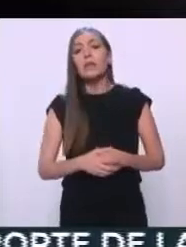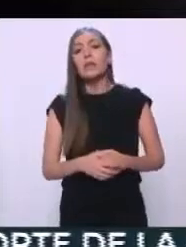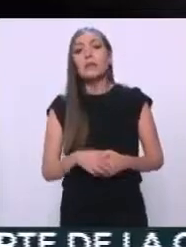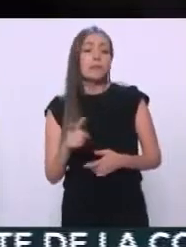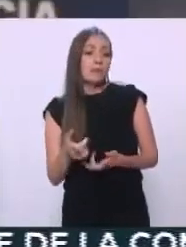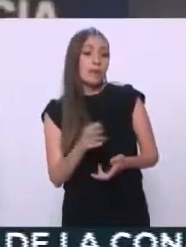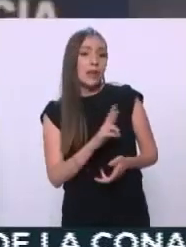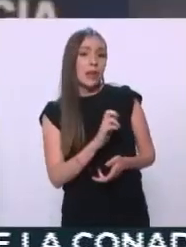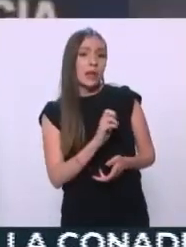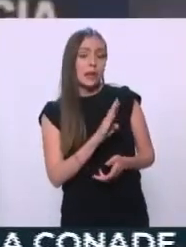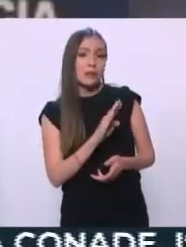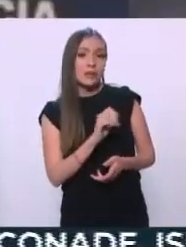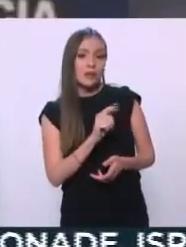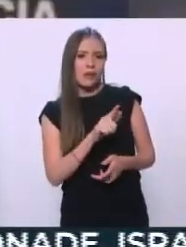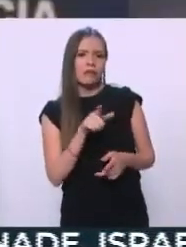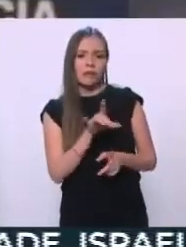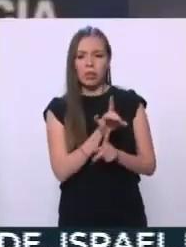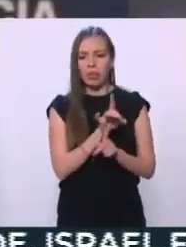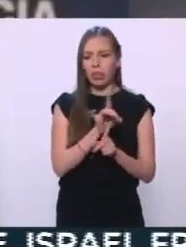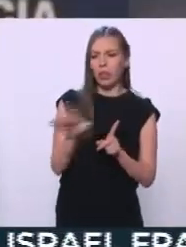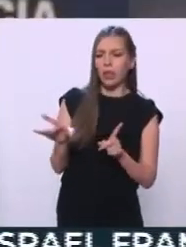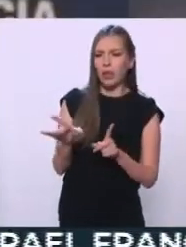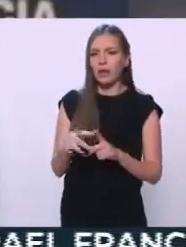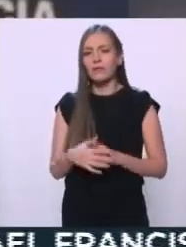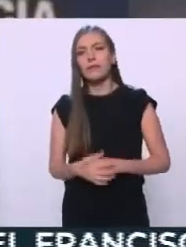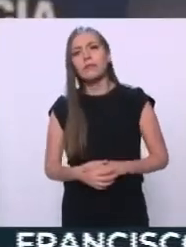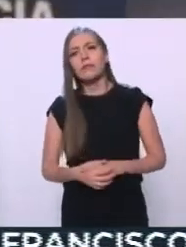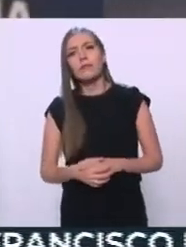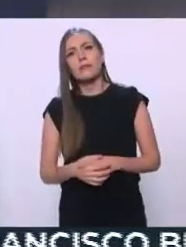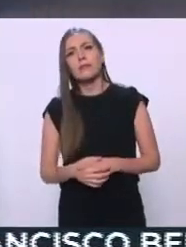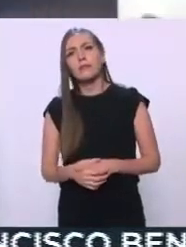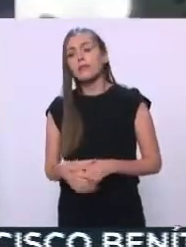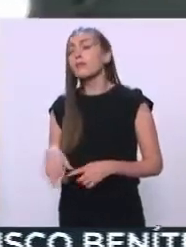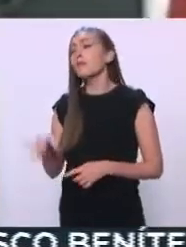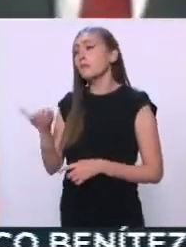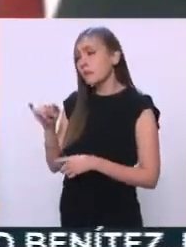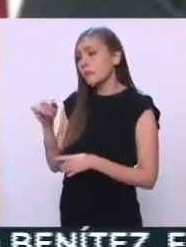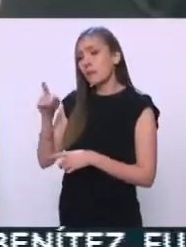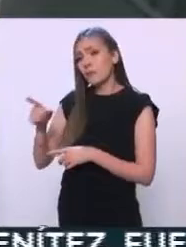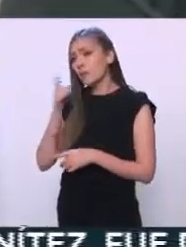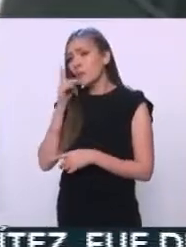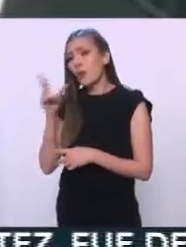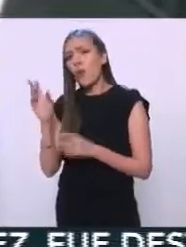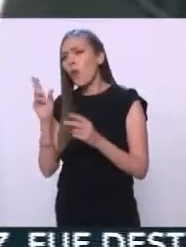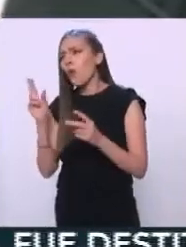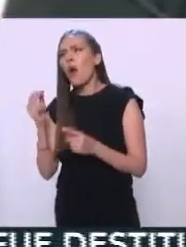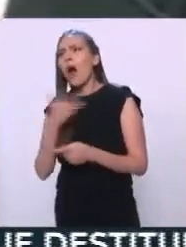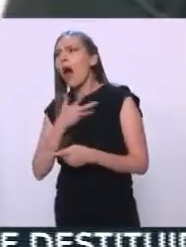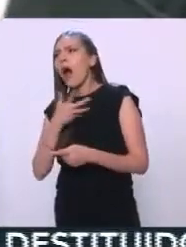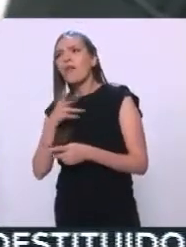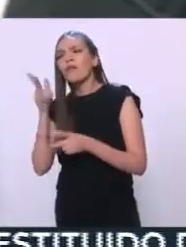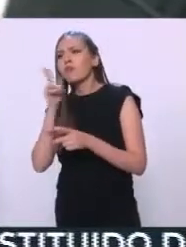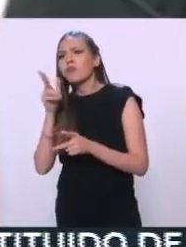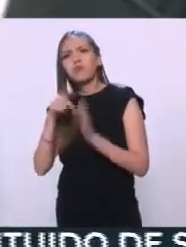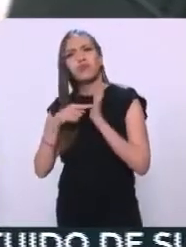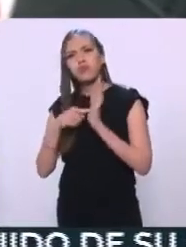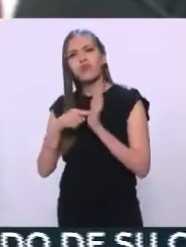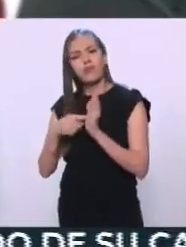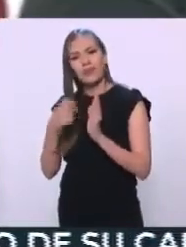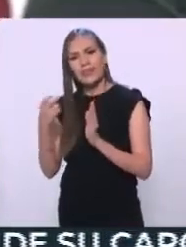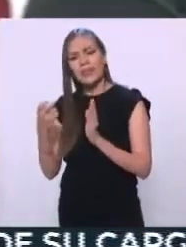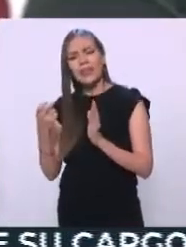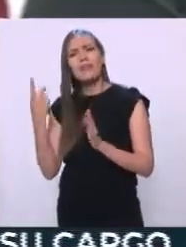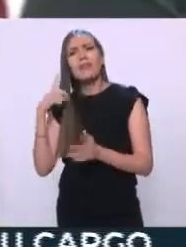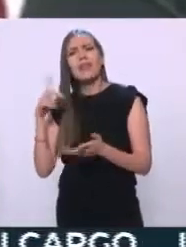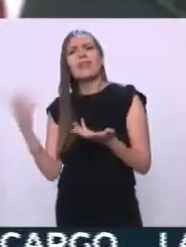pues supera este asunto. Oye, pero usted diciendo que no hay pruebas evidentes de que se trate de actos de corrupción. Entonces, ¿de qué estamos hablando?